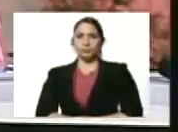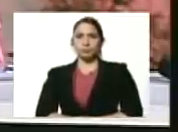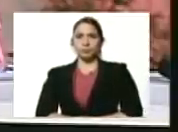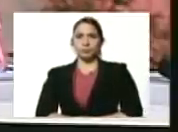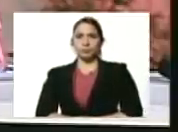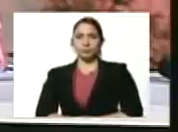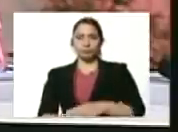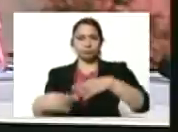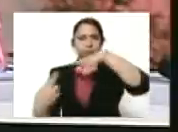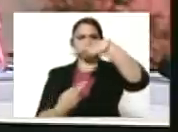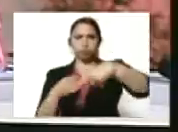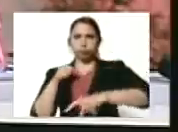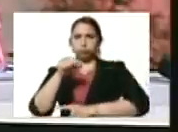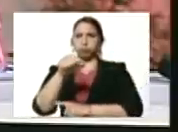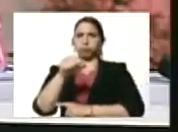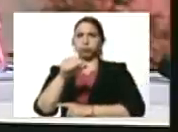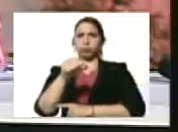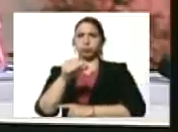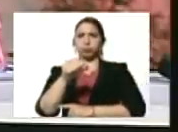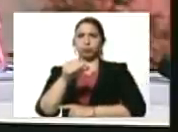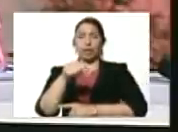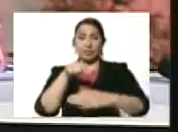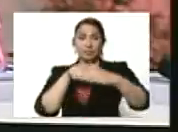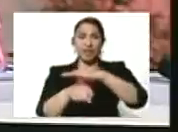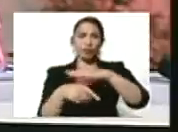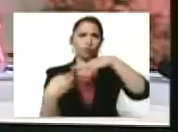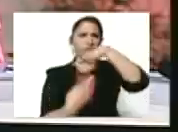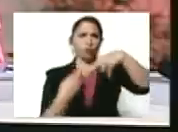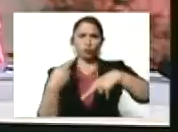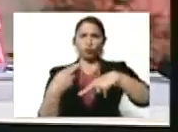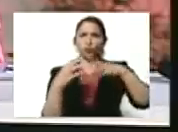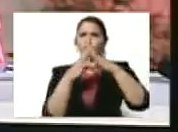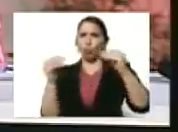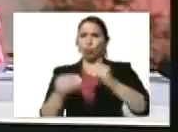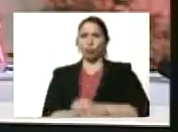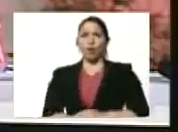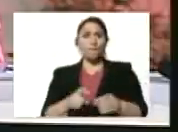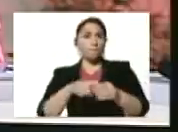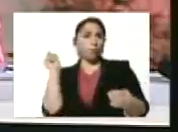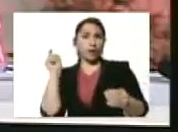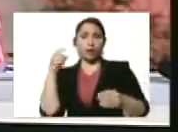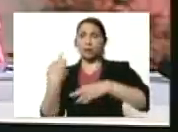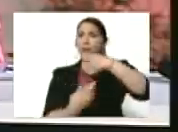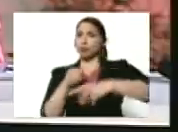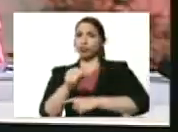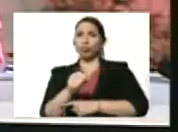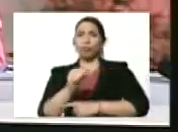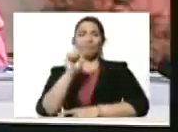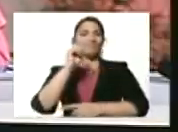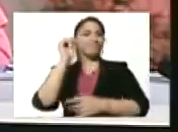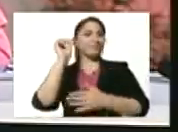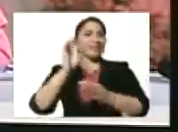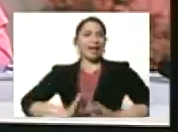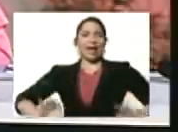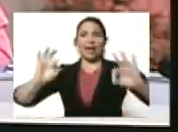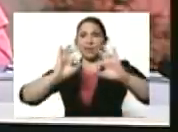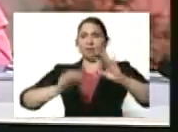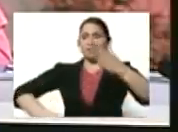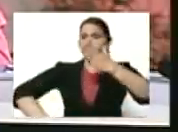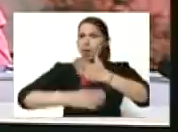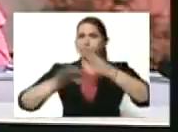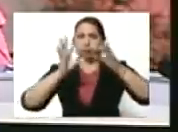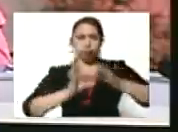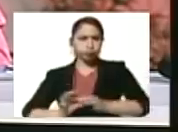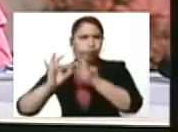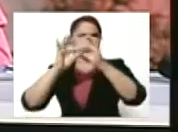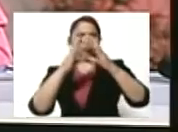la revolución. Dentro de la revolución, todo. Fuera de la revolución, nada. Vamos, unión